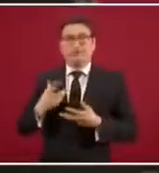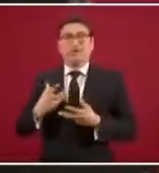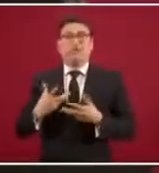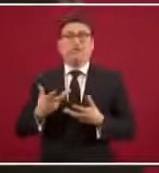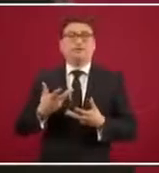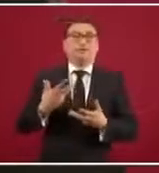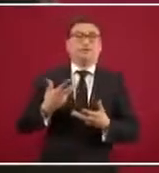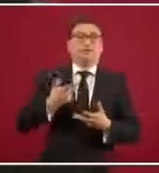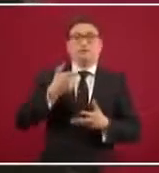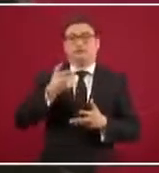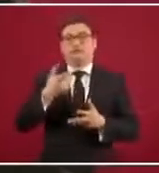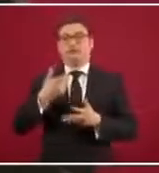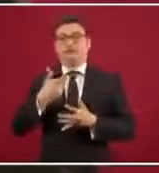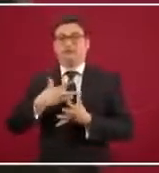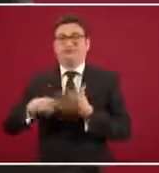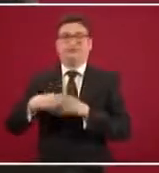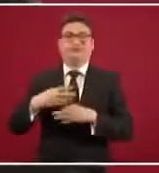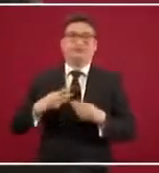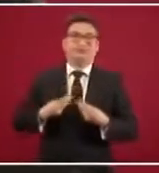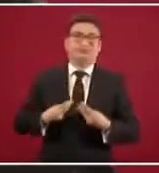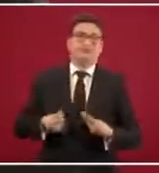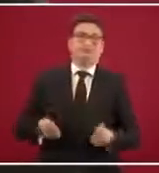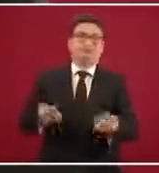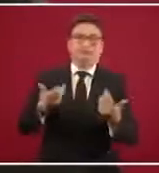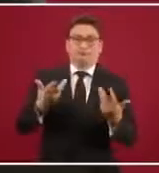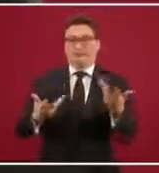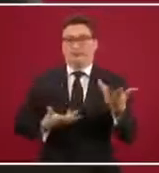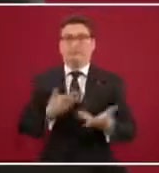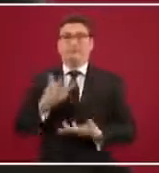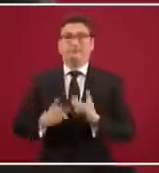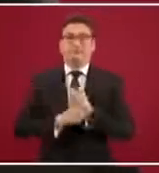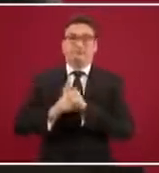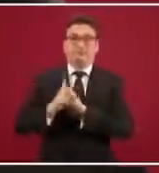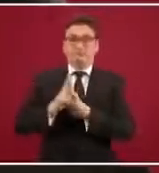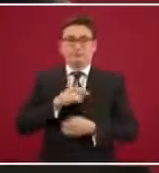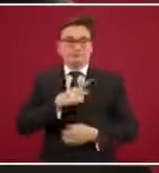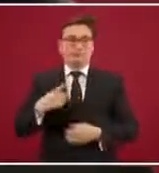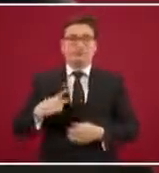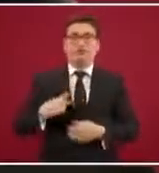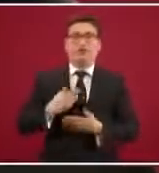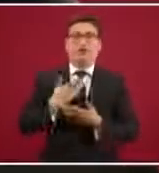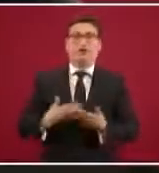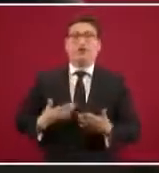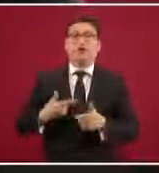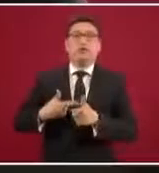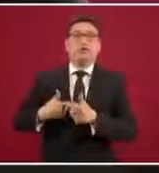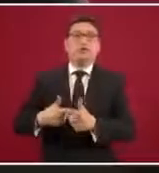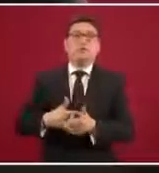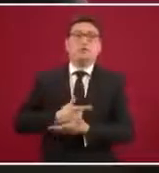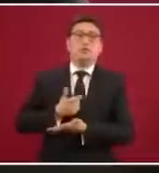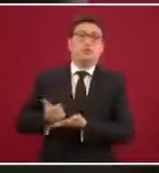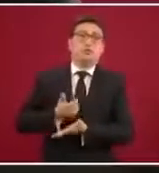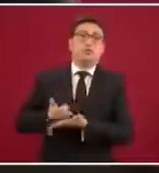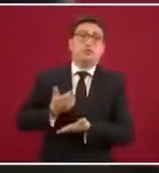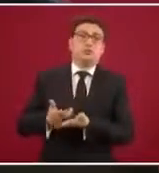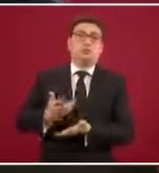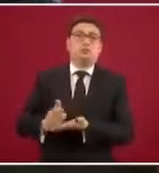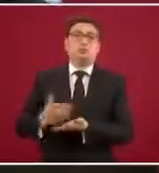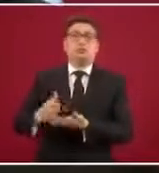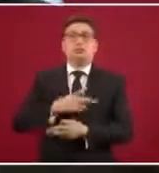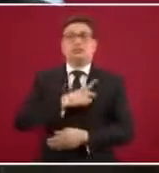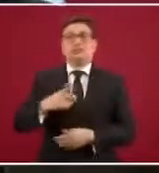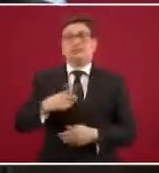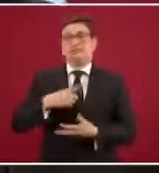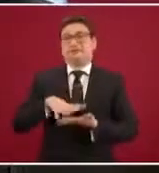en las finanzas. Todavía estamos pagando los mexicanos esa enorme